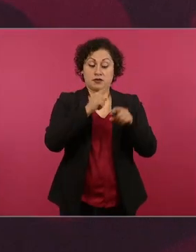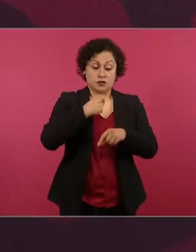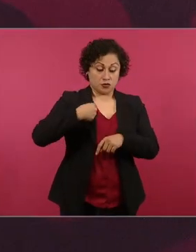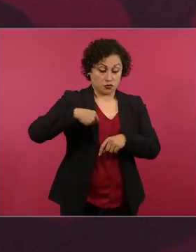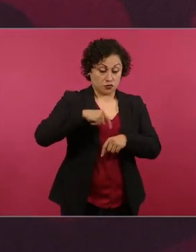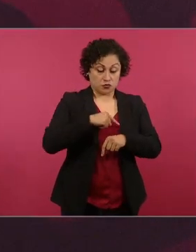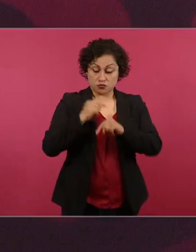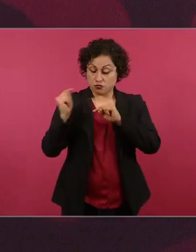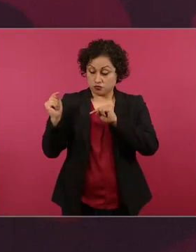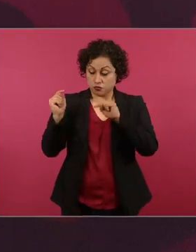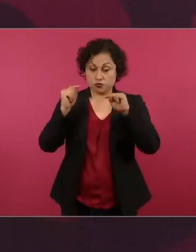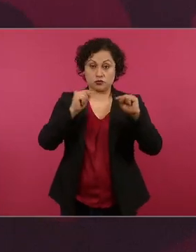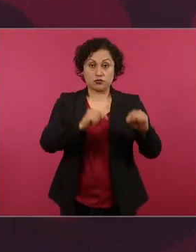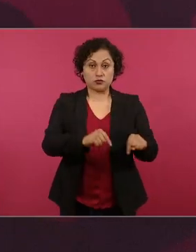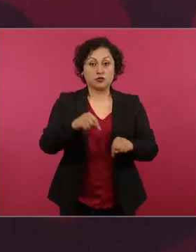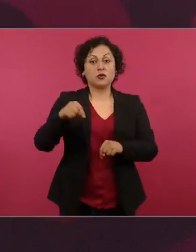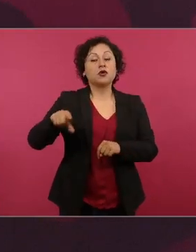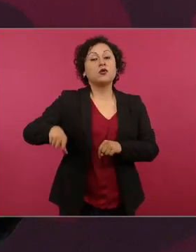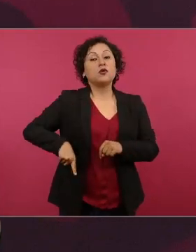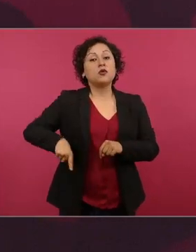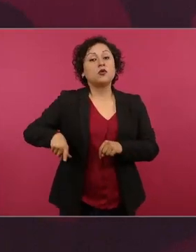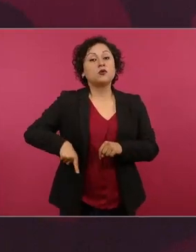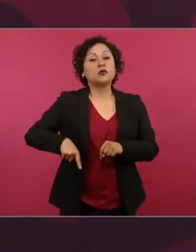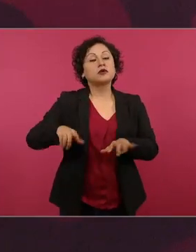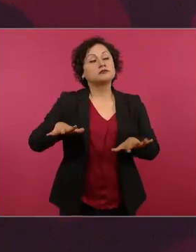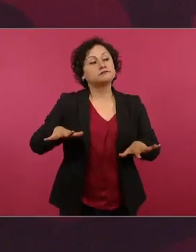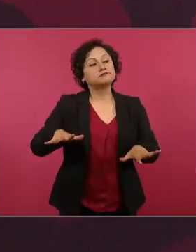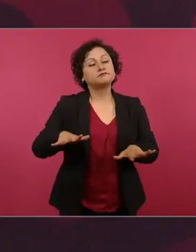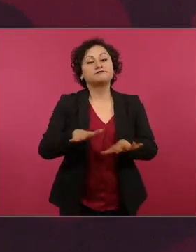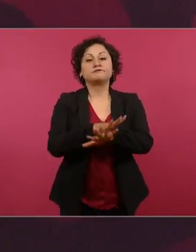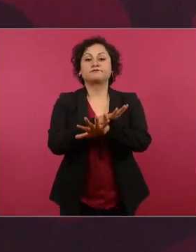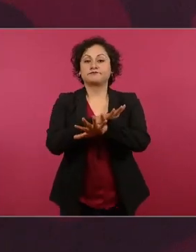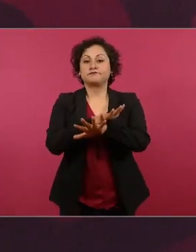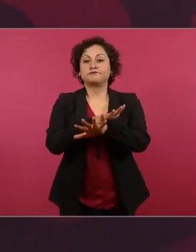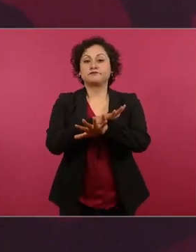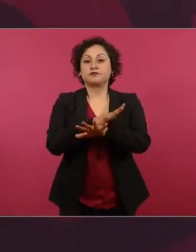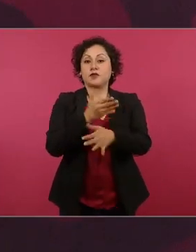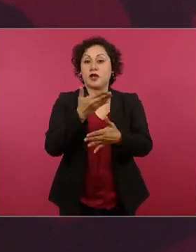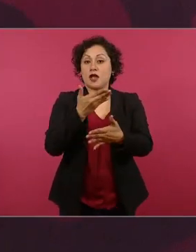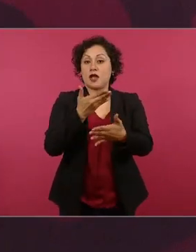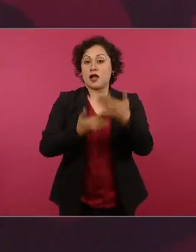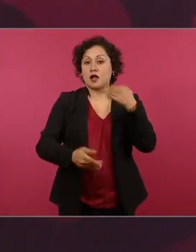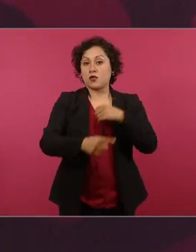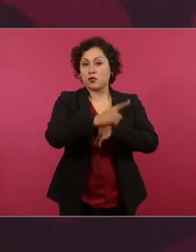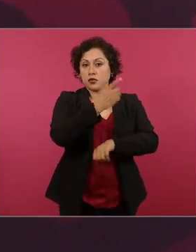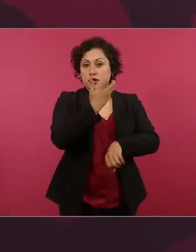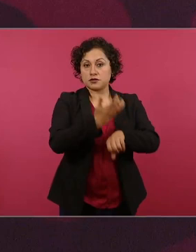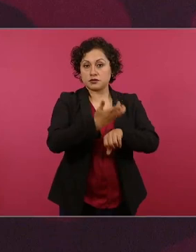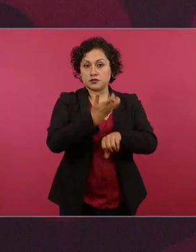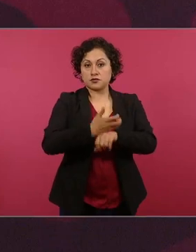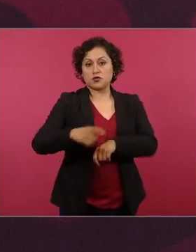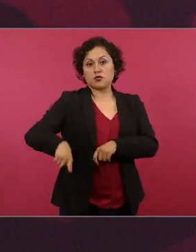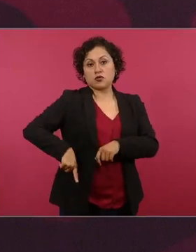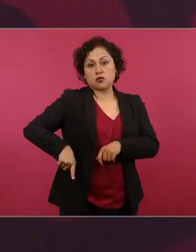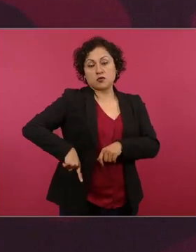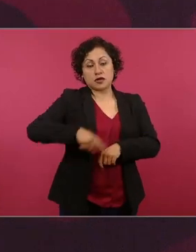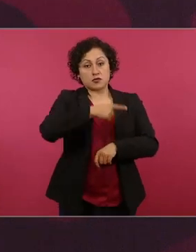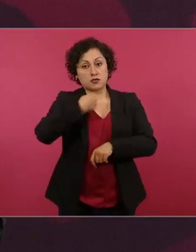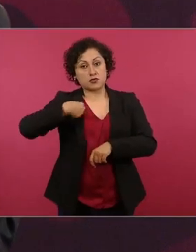que llevamos muy buena relación con el gobierno de Estados Unidos, de cooperación, pero no